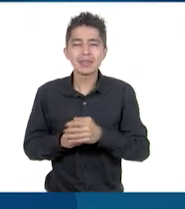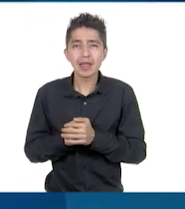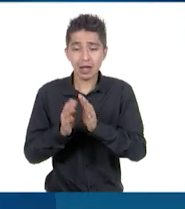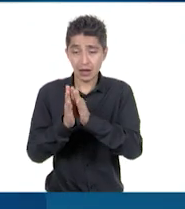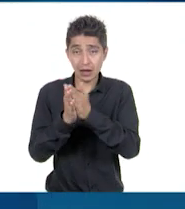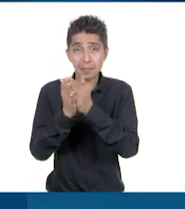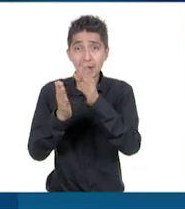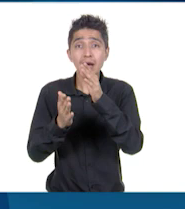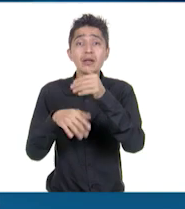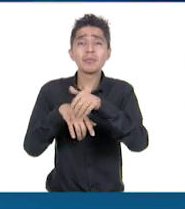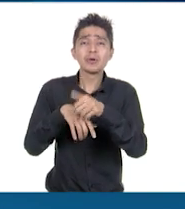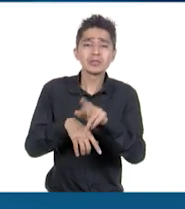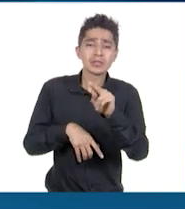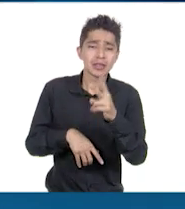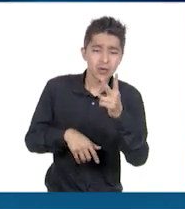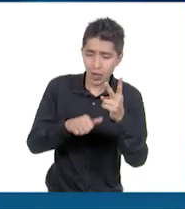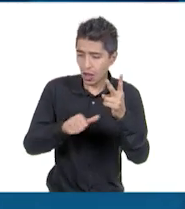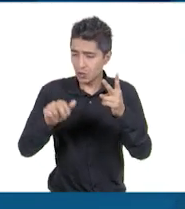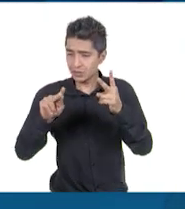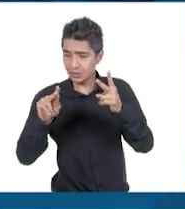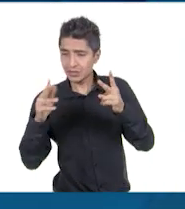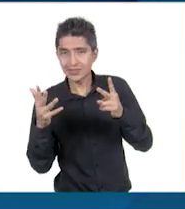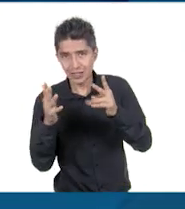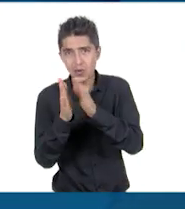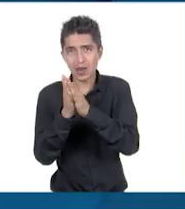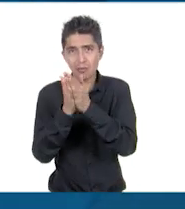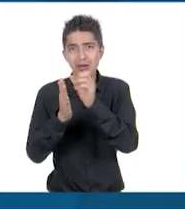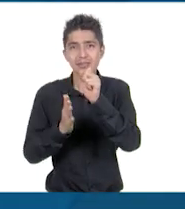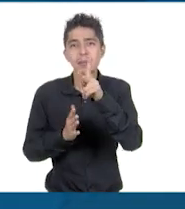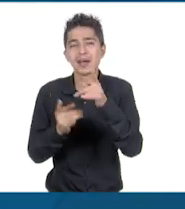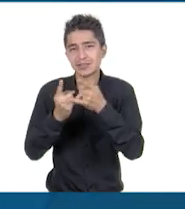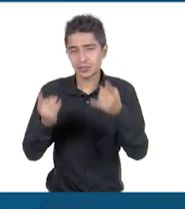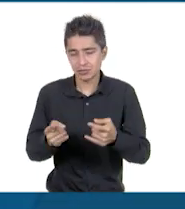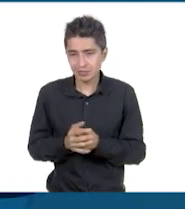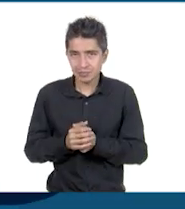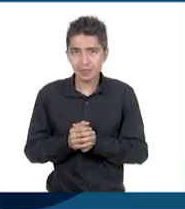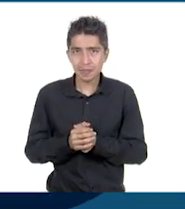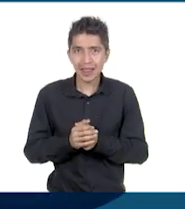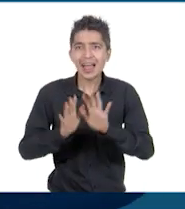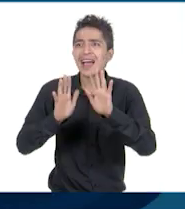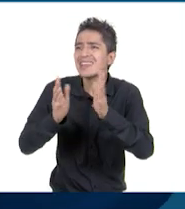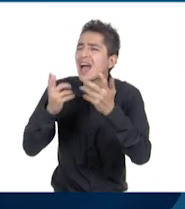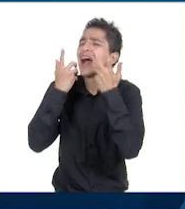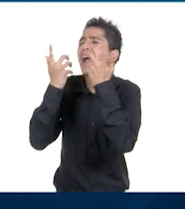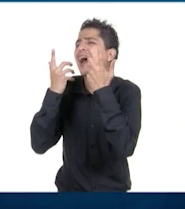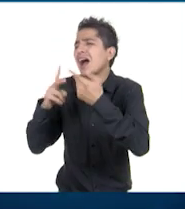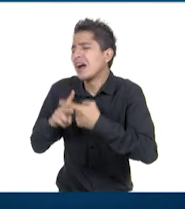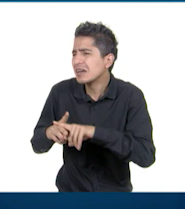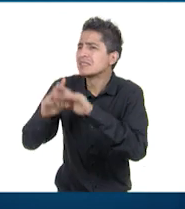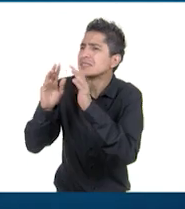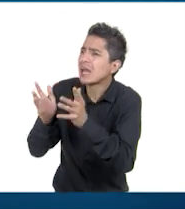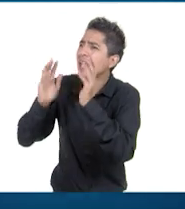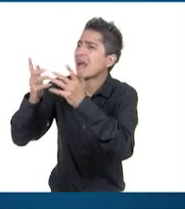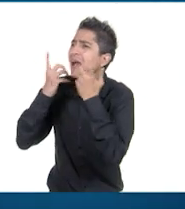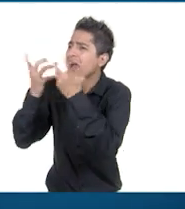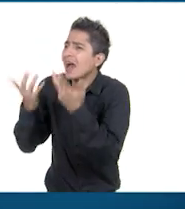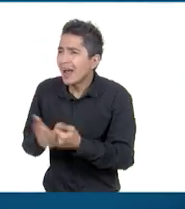páginas 82 a 85 de nuestro libro de texto. Ya estamos impacientes por comenzar, maestra, ¿verdad,